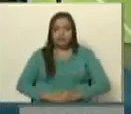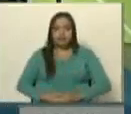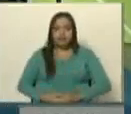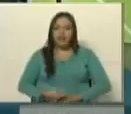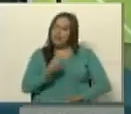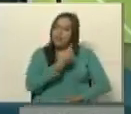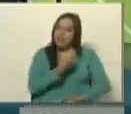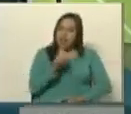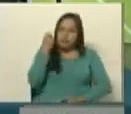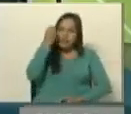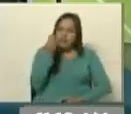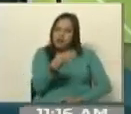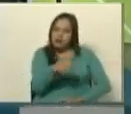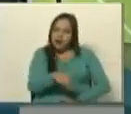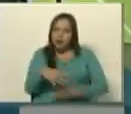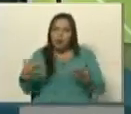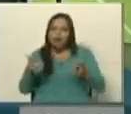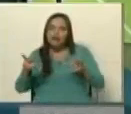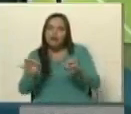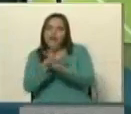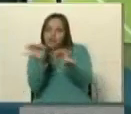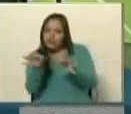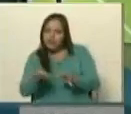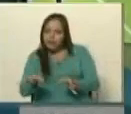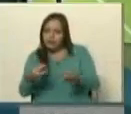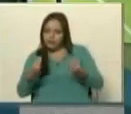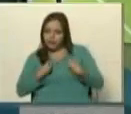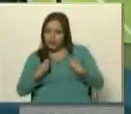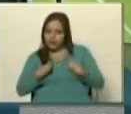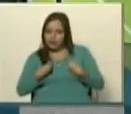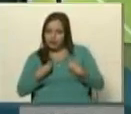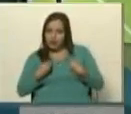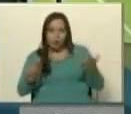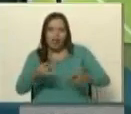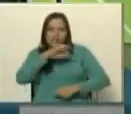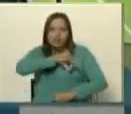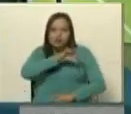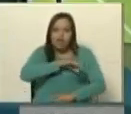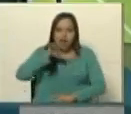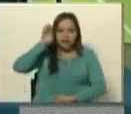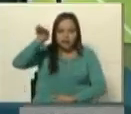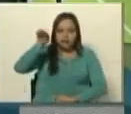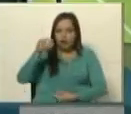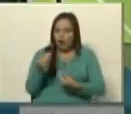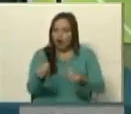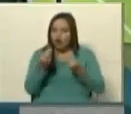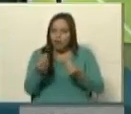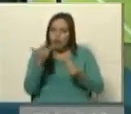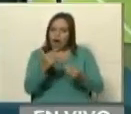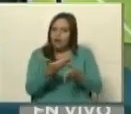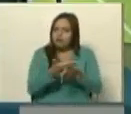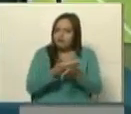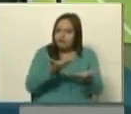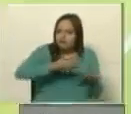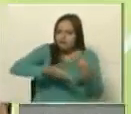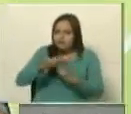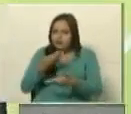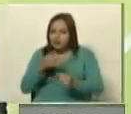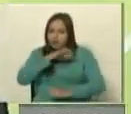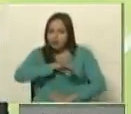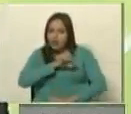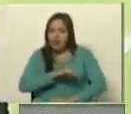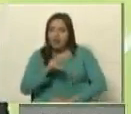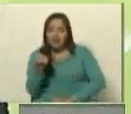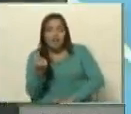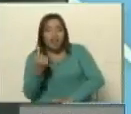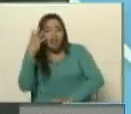pensar, ¿cuál es la nueva alternativa? ¿Cuál va a ser la sociedad del futuro? ¿Cómo vamos a convivir en esa sociedad? Hace falta que los